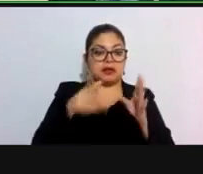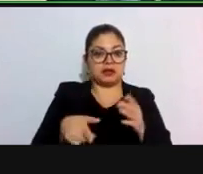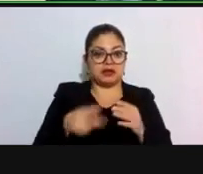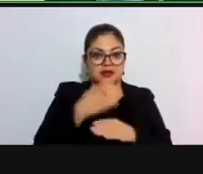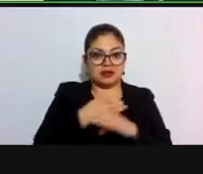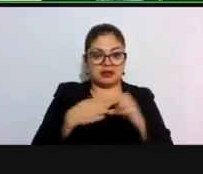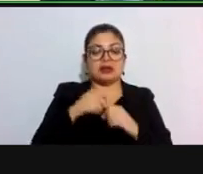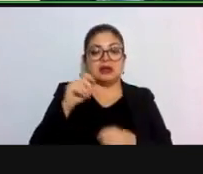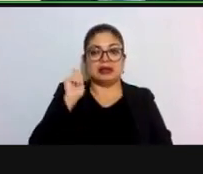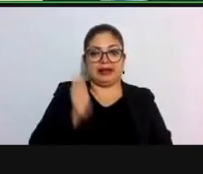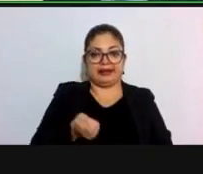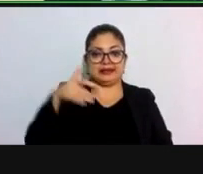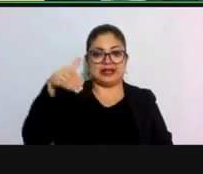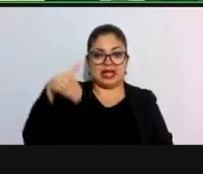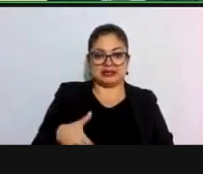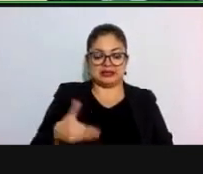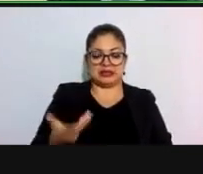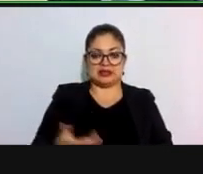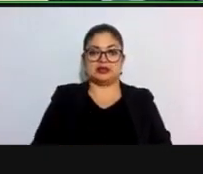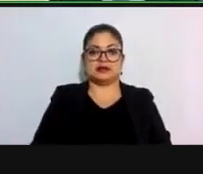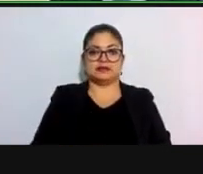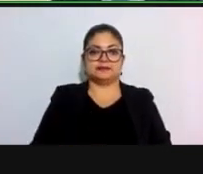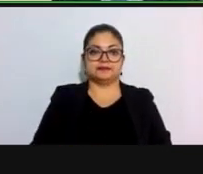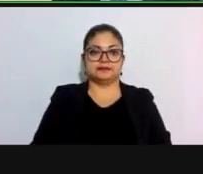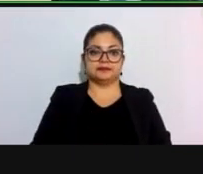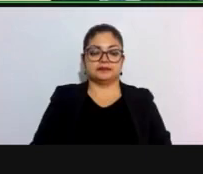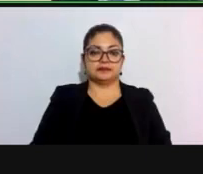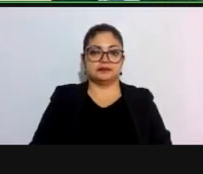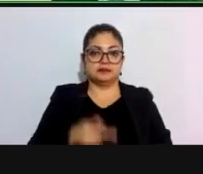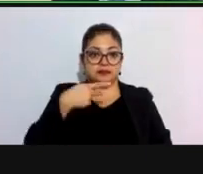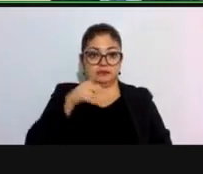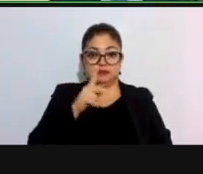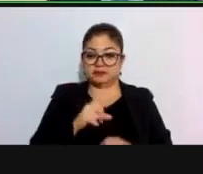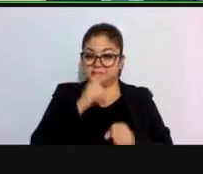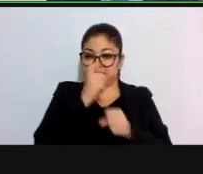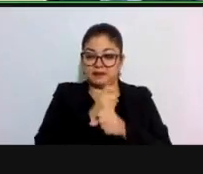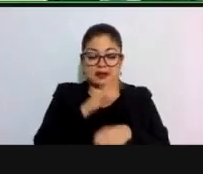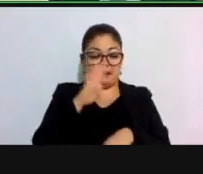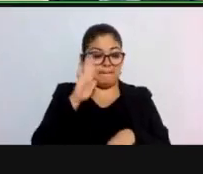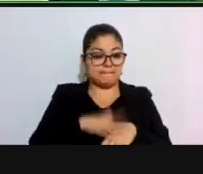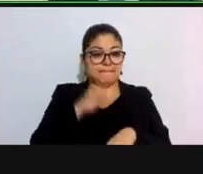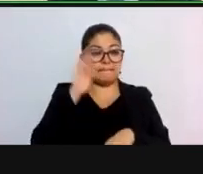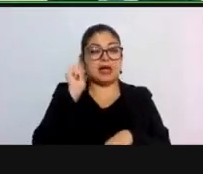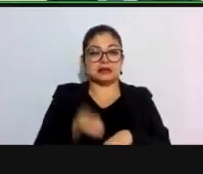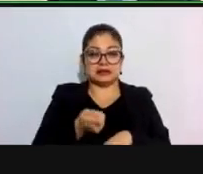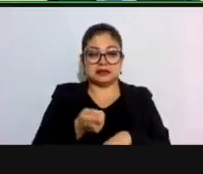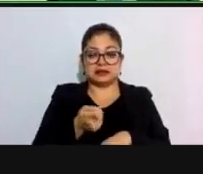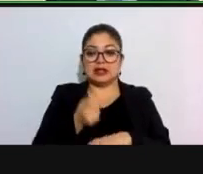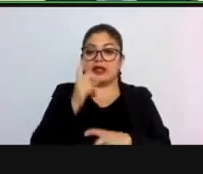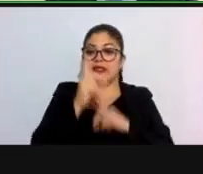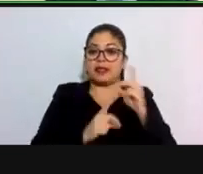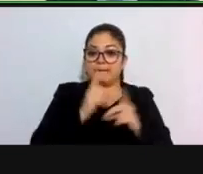Pero seguramente los deportes más involucrados en el tema son aquellos deportes de contacto